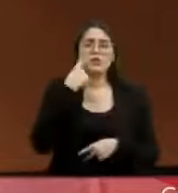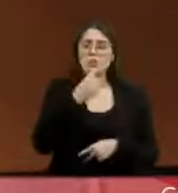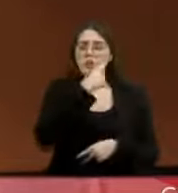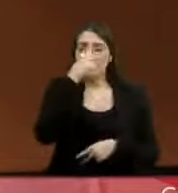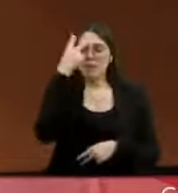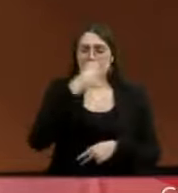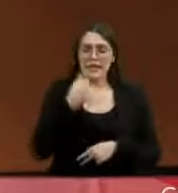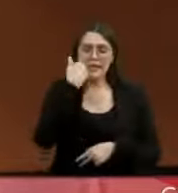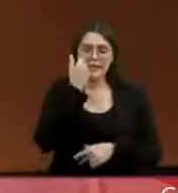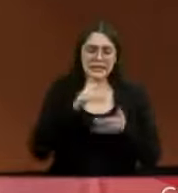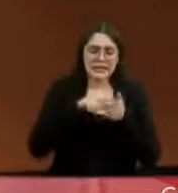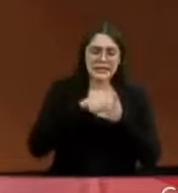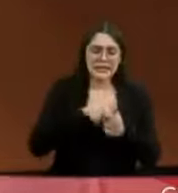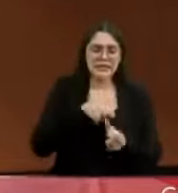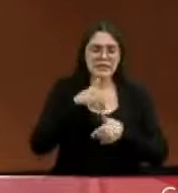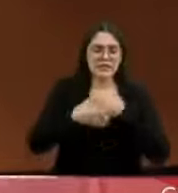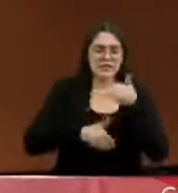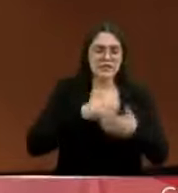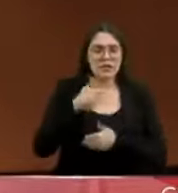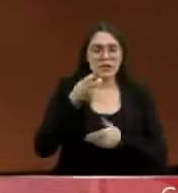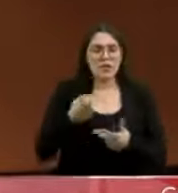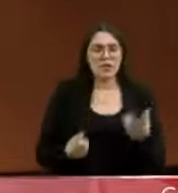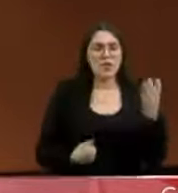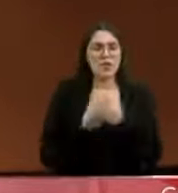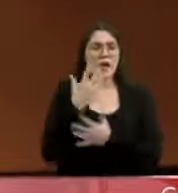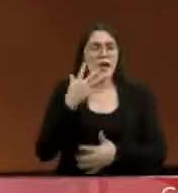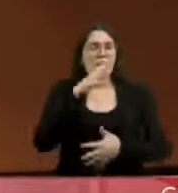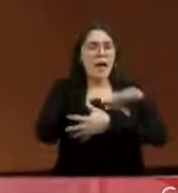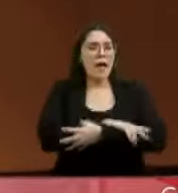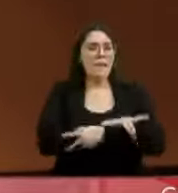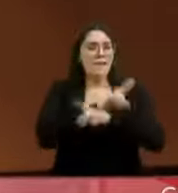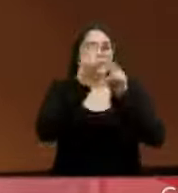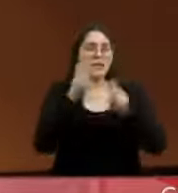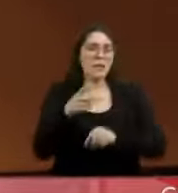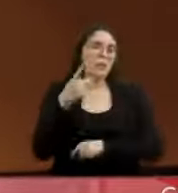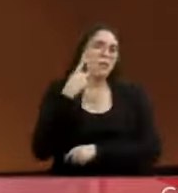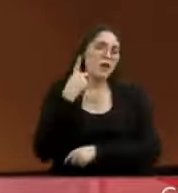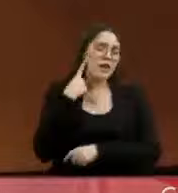y porque esta alianza electoral y política